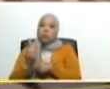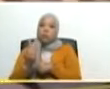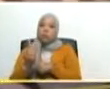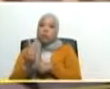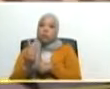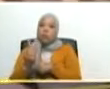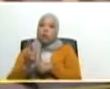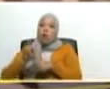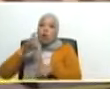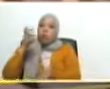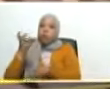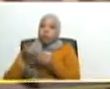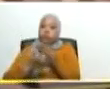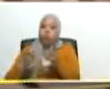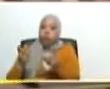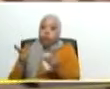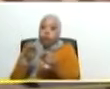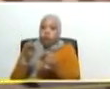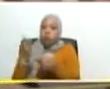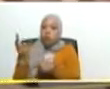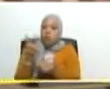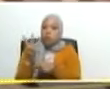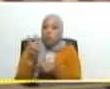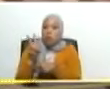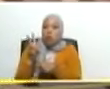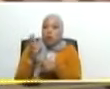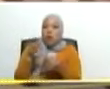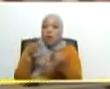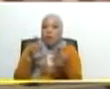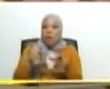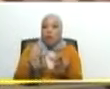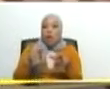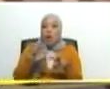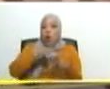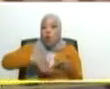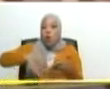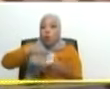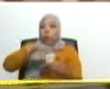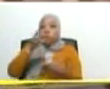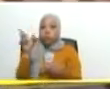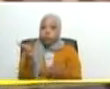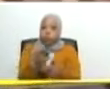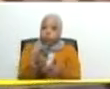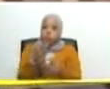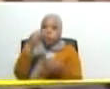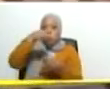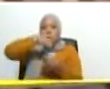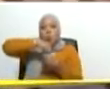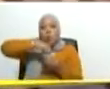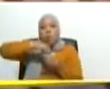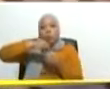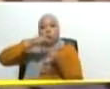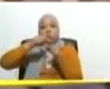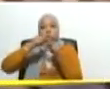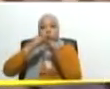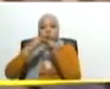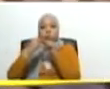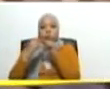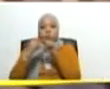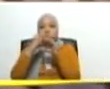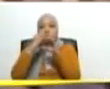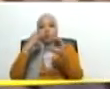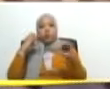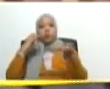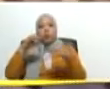el campo de gas Dragón del lado venezolano, pueda ingresar un tubo desde